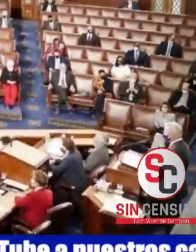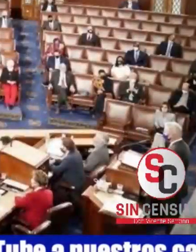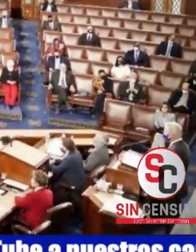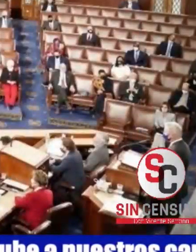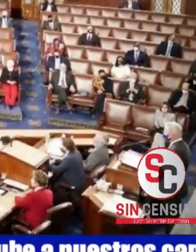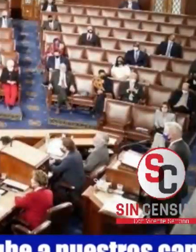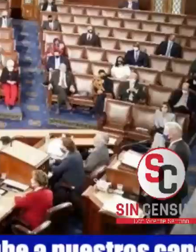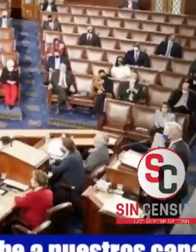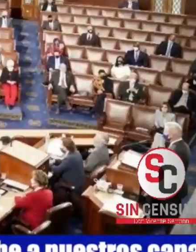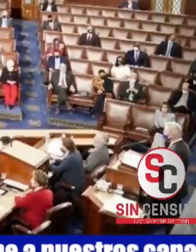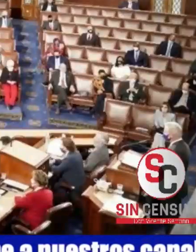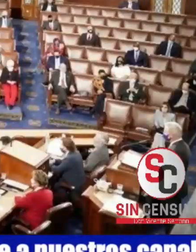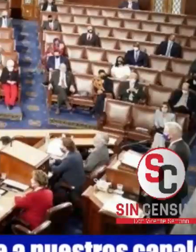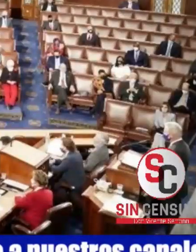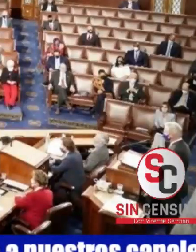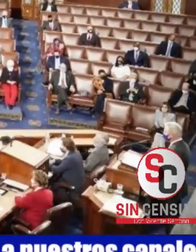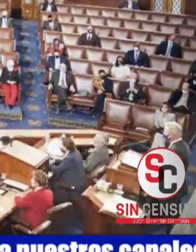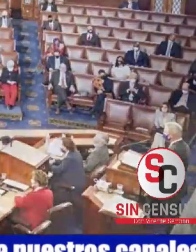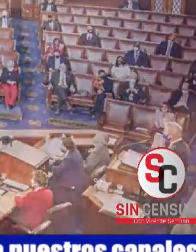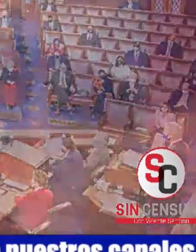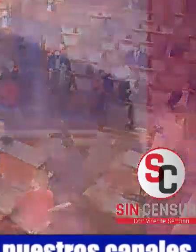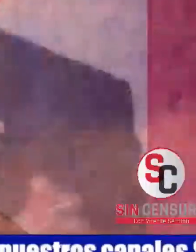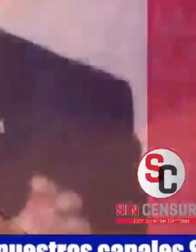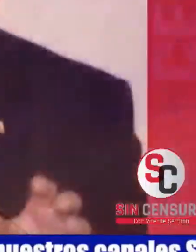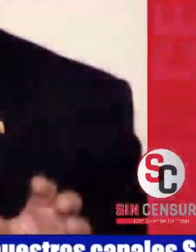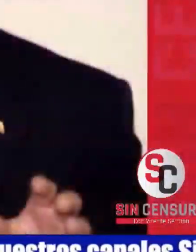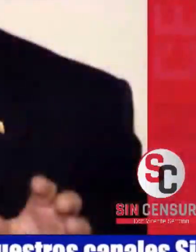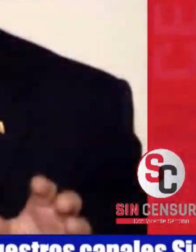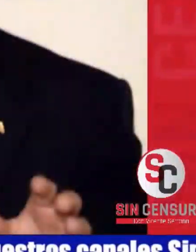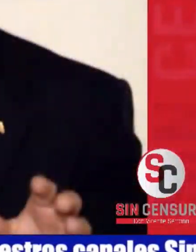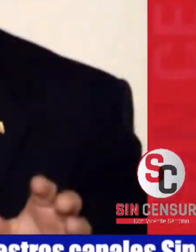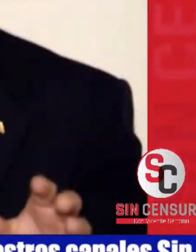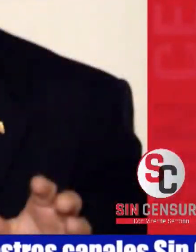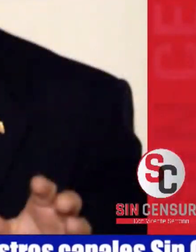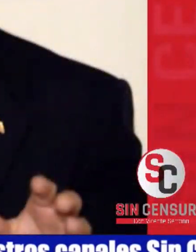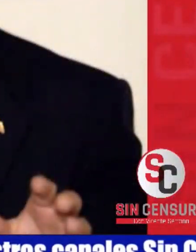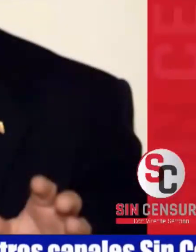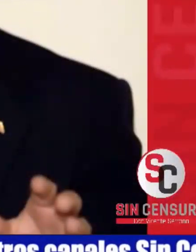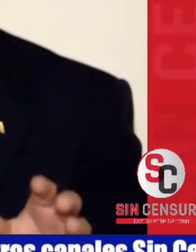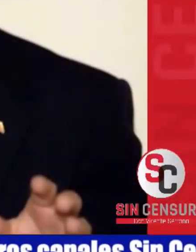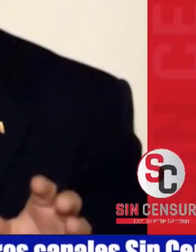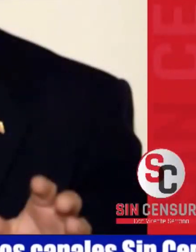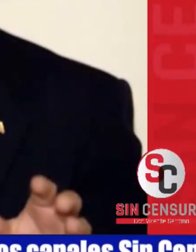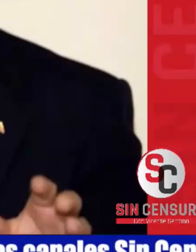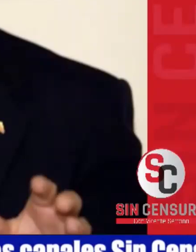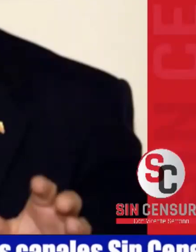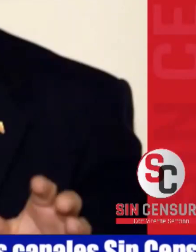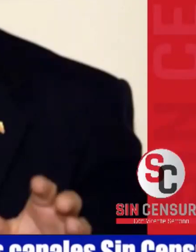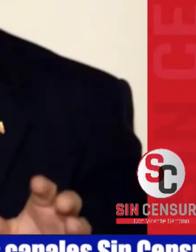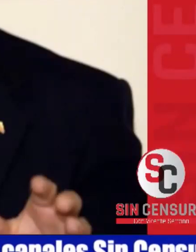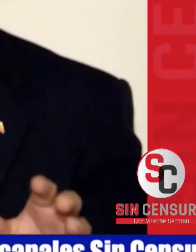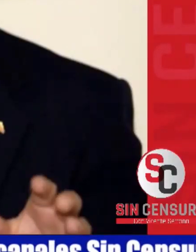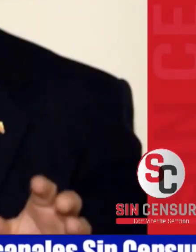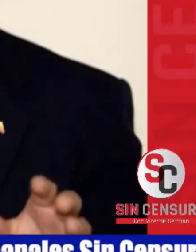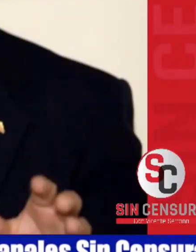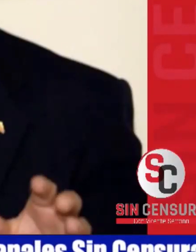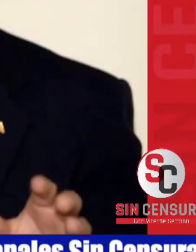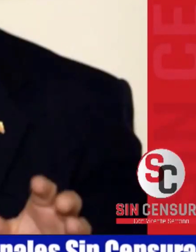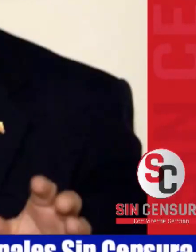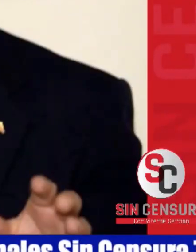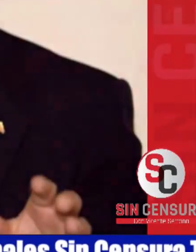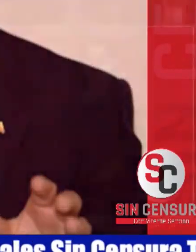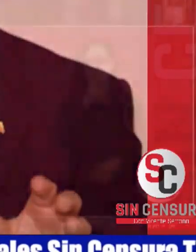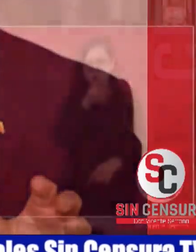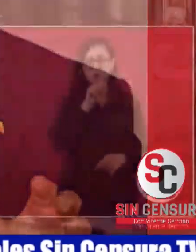tienen con Ken Salazar, que es el embajador. Y me parece que es la astucia de Andrés Manuel López Obrador para tejer una